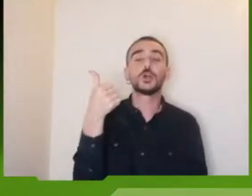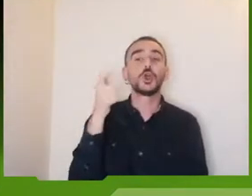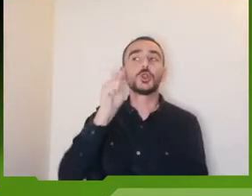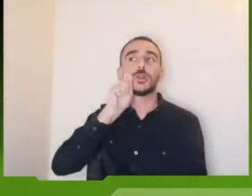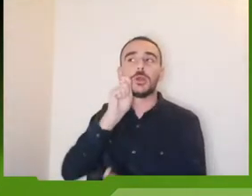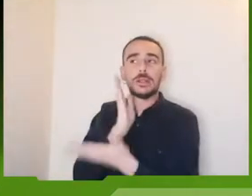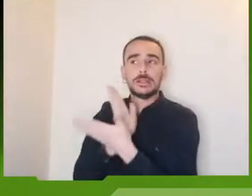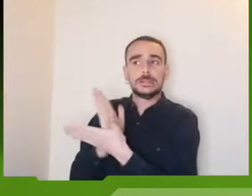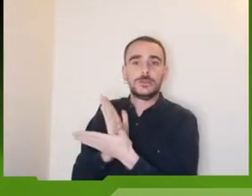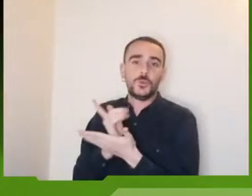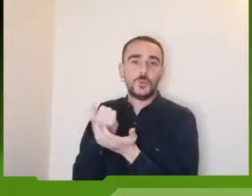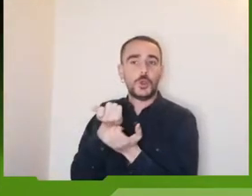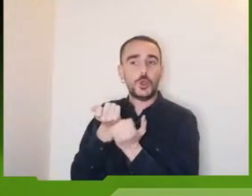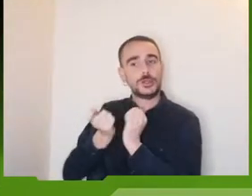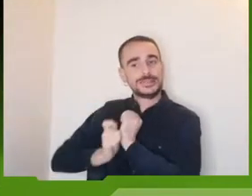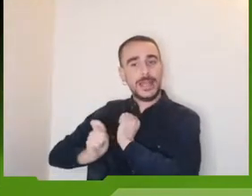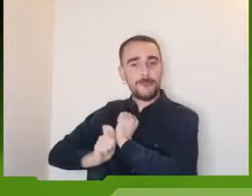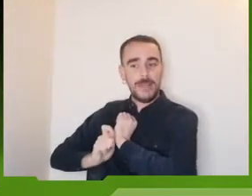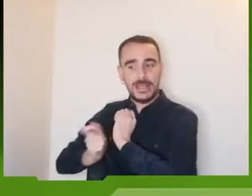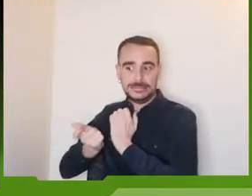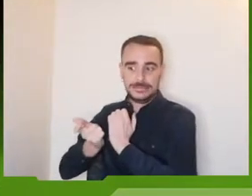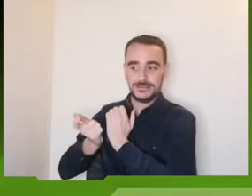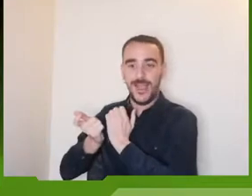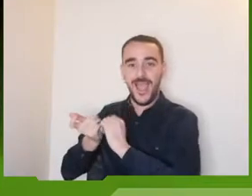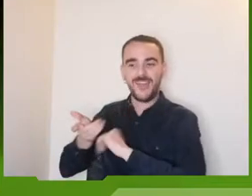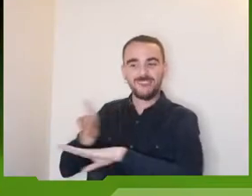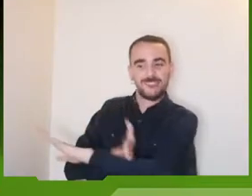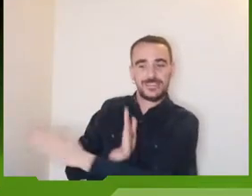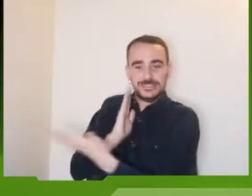picado, para ir más tranquila.